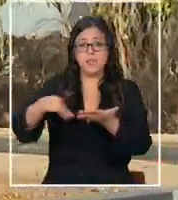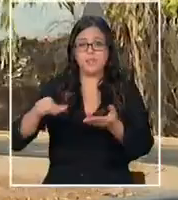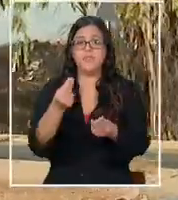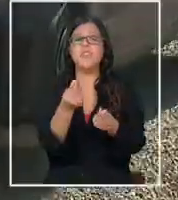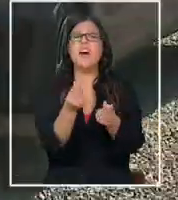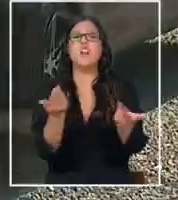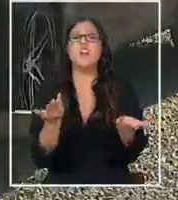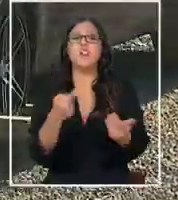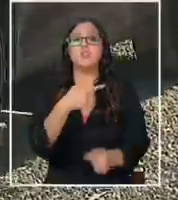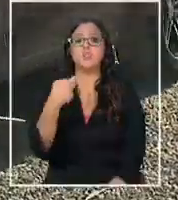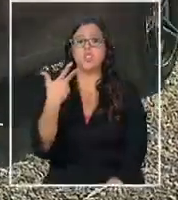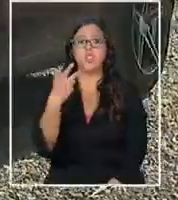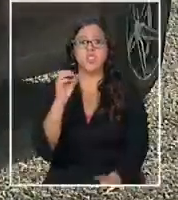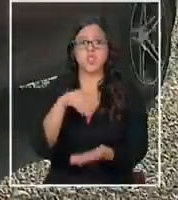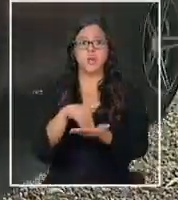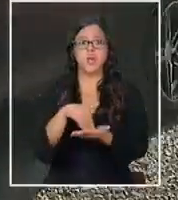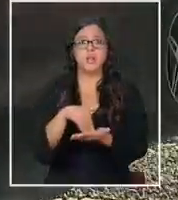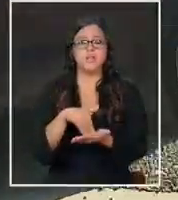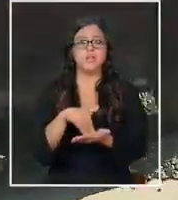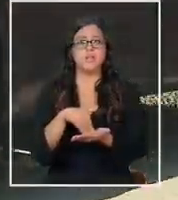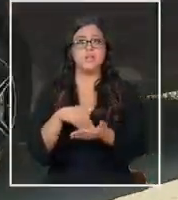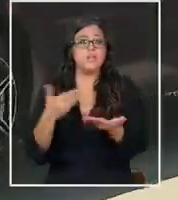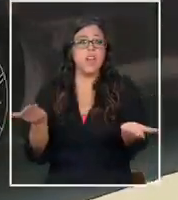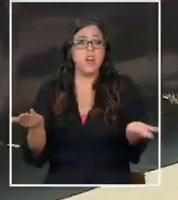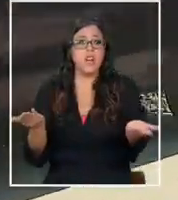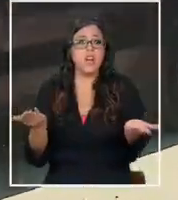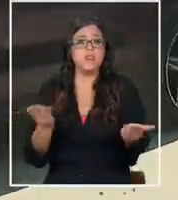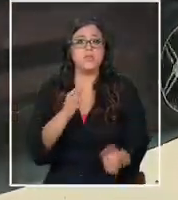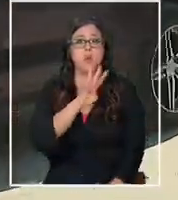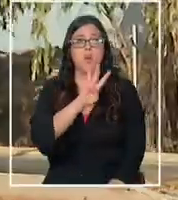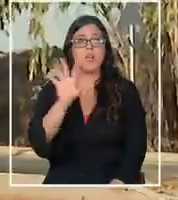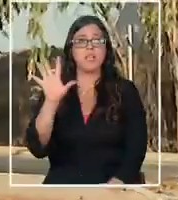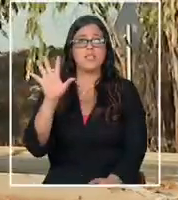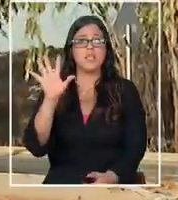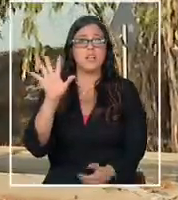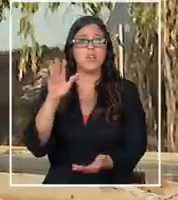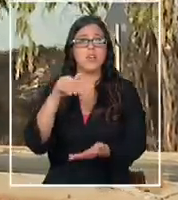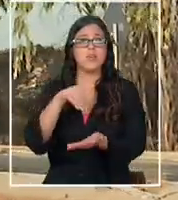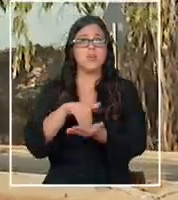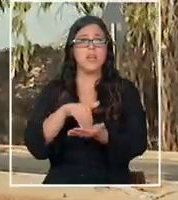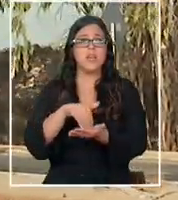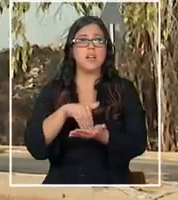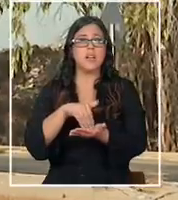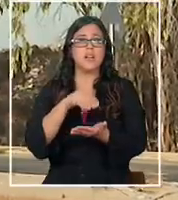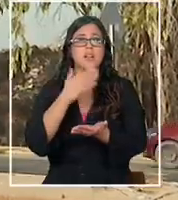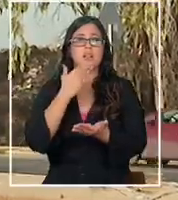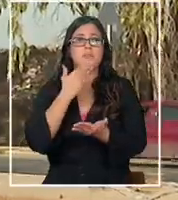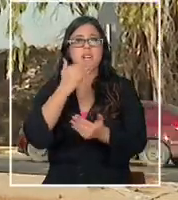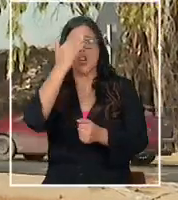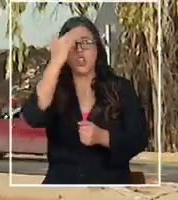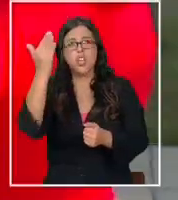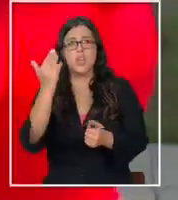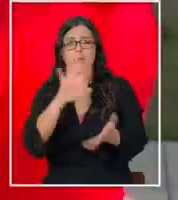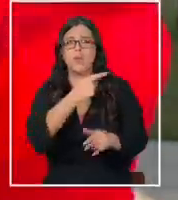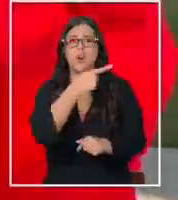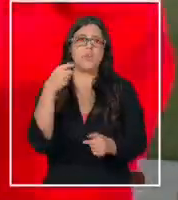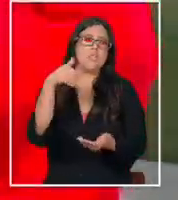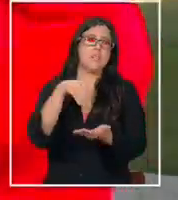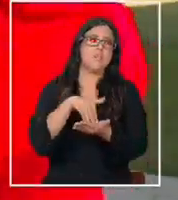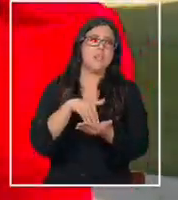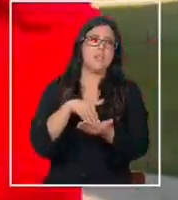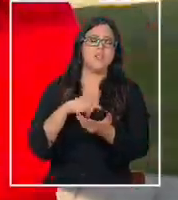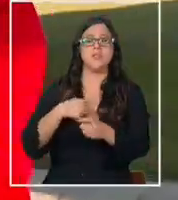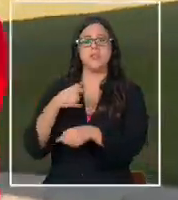salió? 180. ¿Y ahora? 45 más los días de corral, como 100 más, yo creo. Estaba haciendo